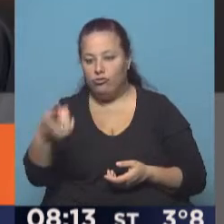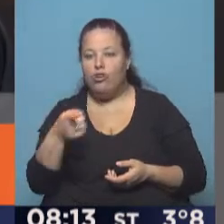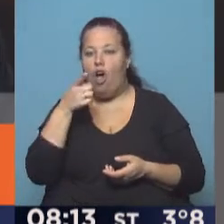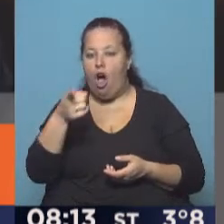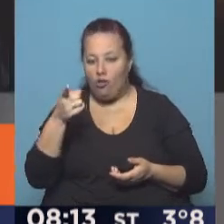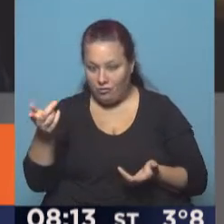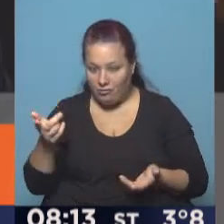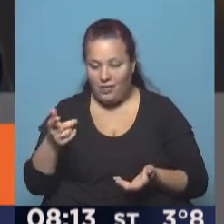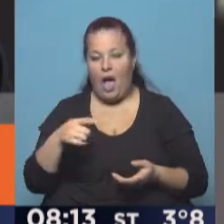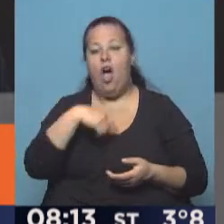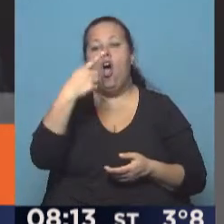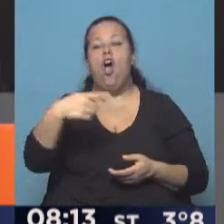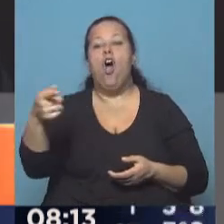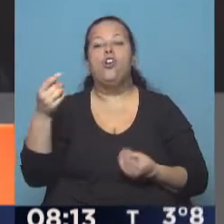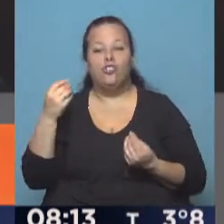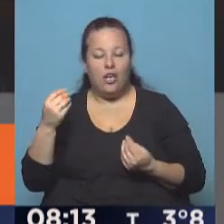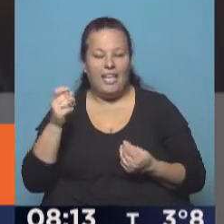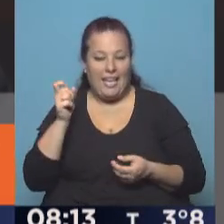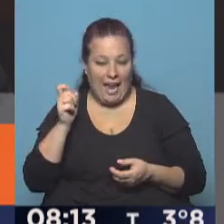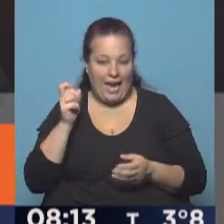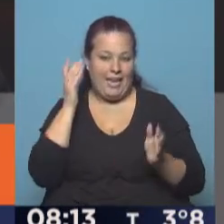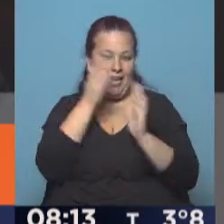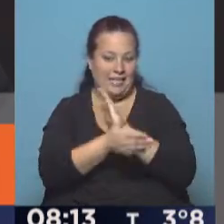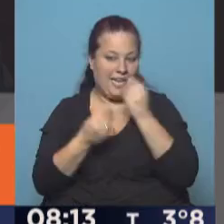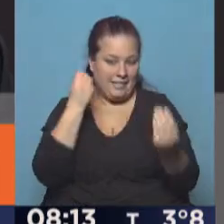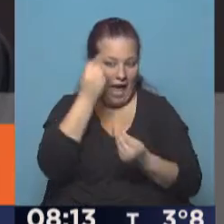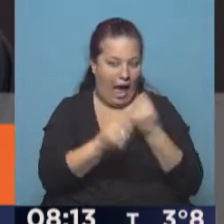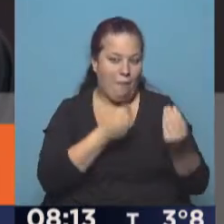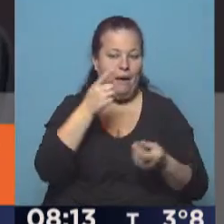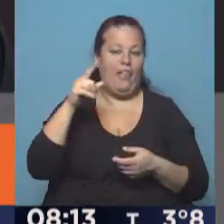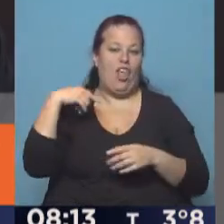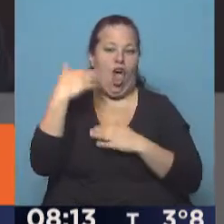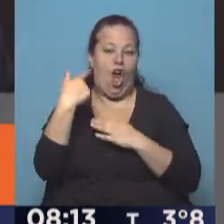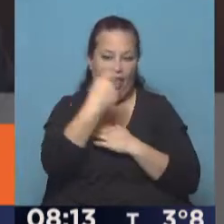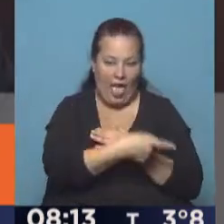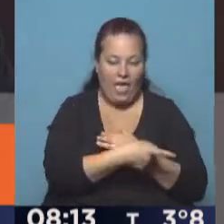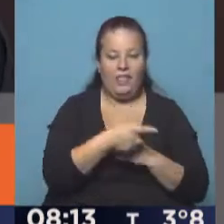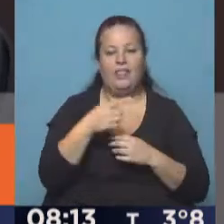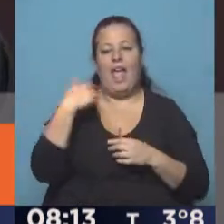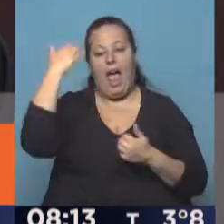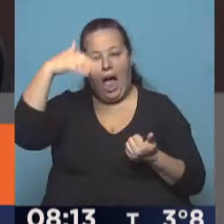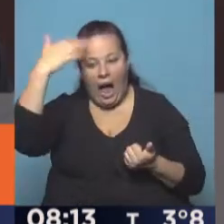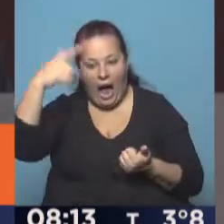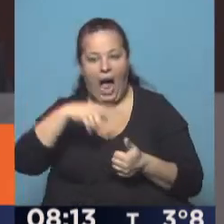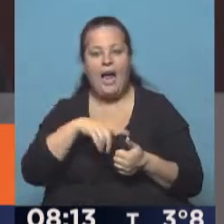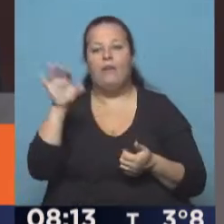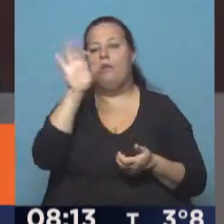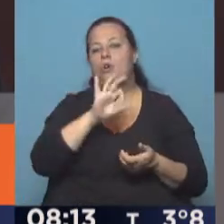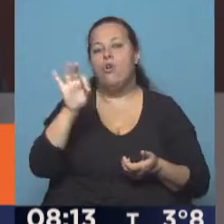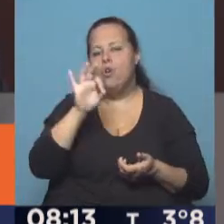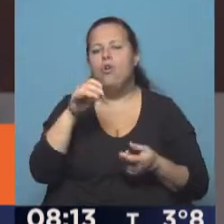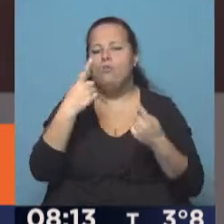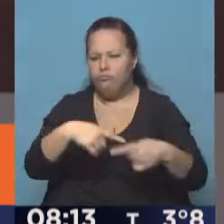¿no? Los otros en este momento son los migrantes de Medio Oriente, son los árabes, o